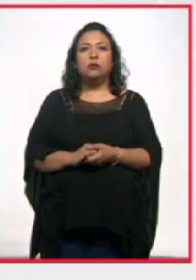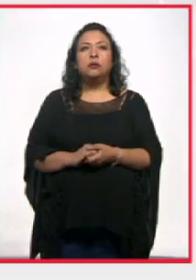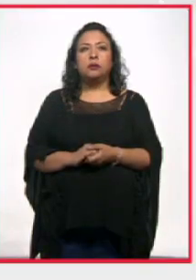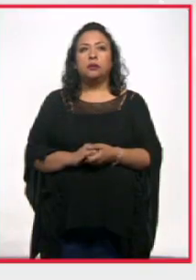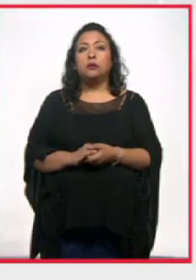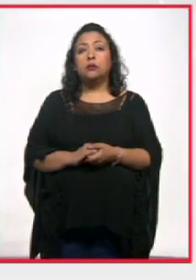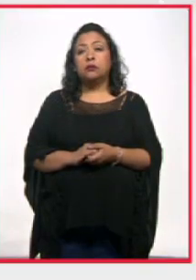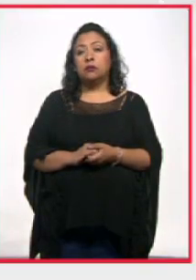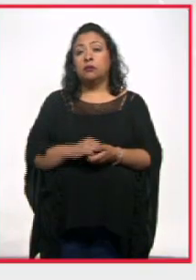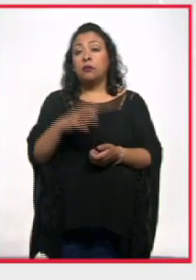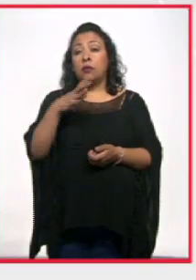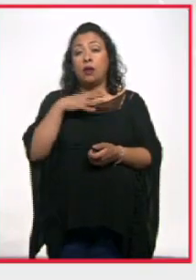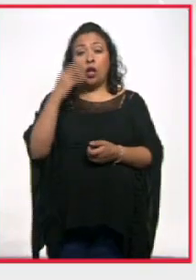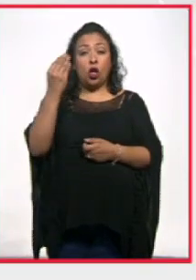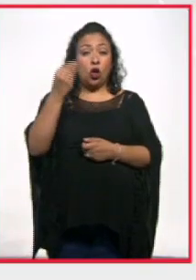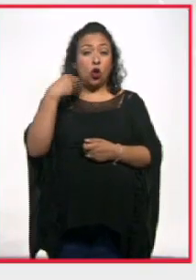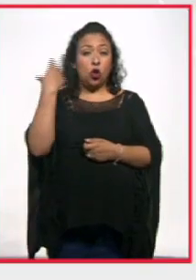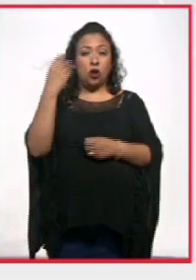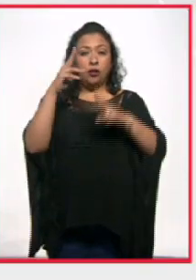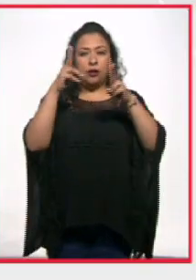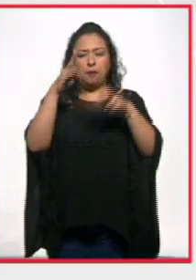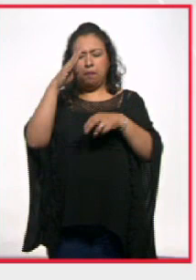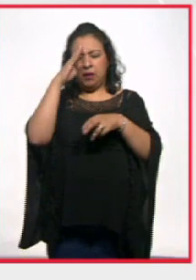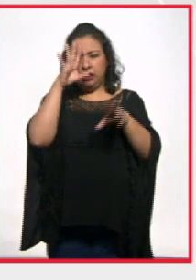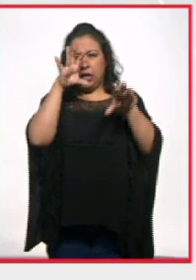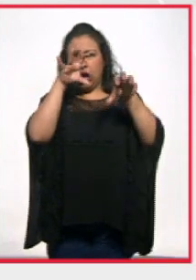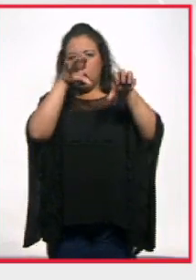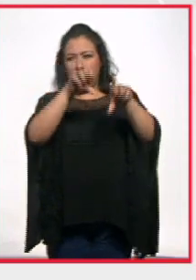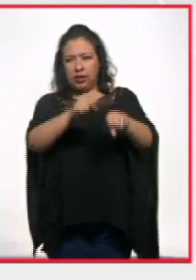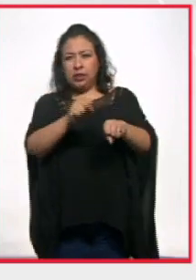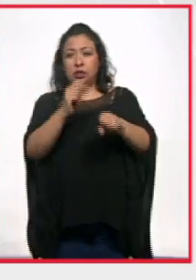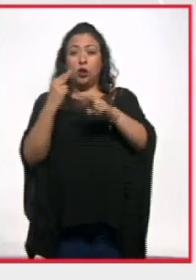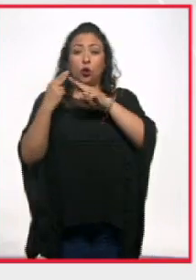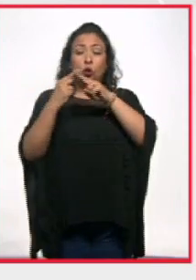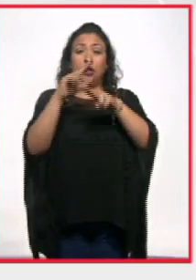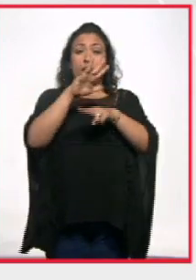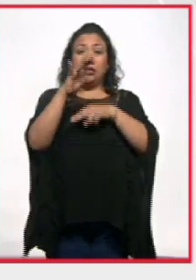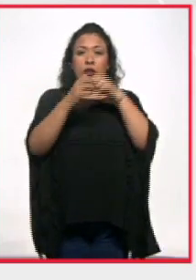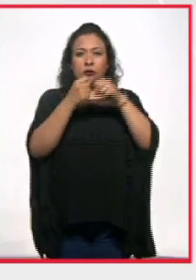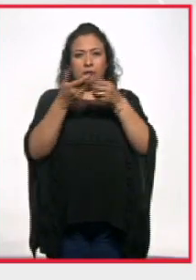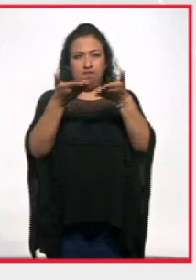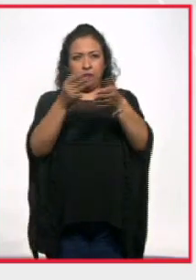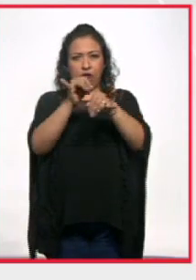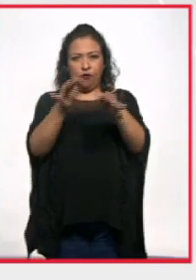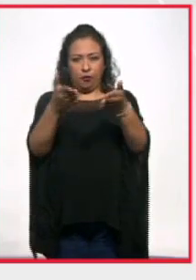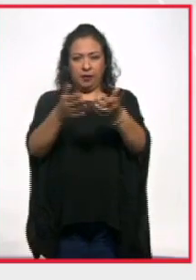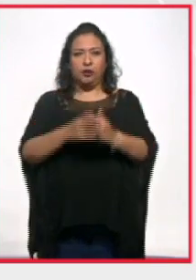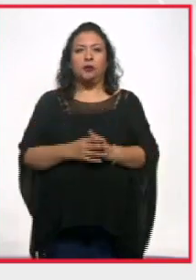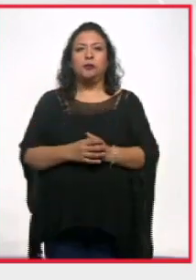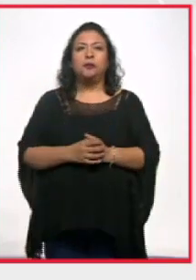Se llevó a cabo el Congreso Pensar la Conquista 500 años y estos fueron los pormenores.